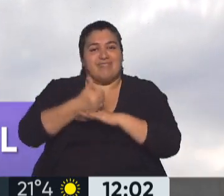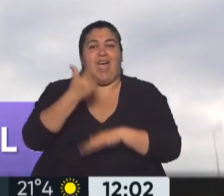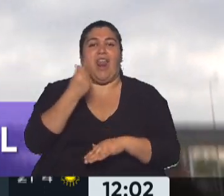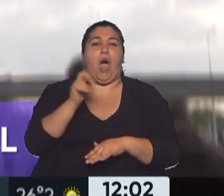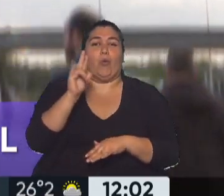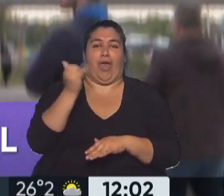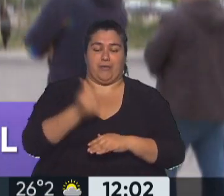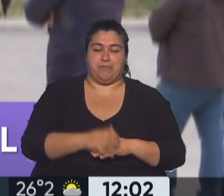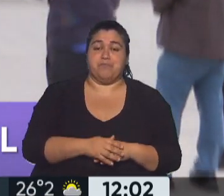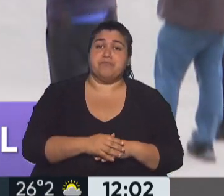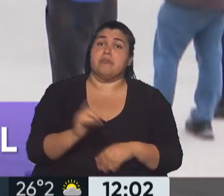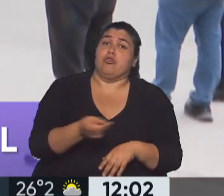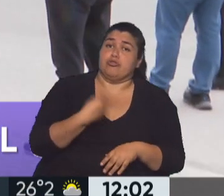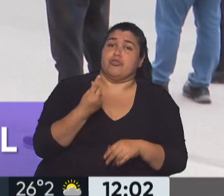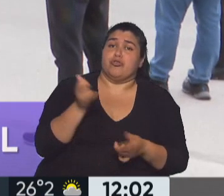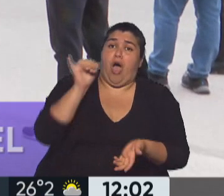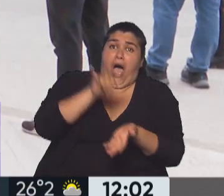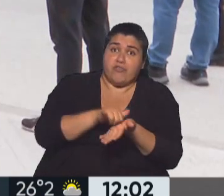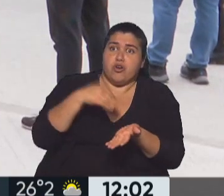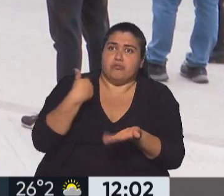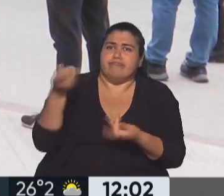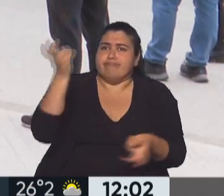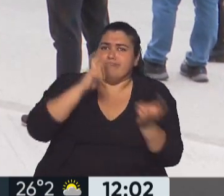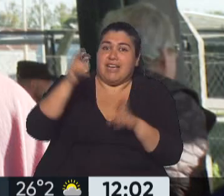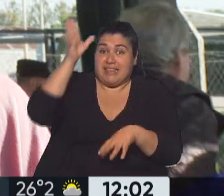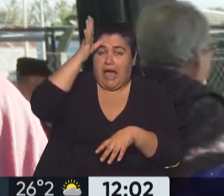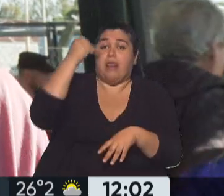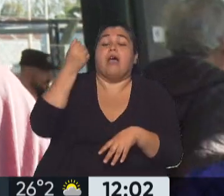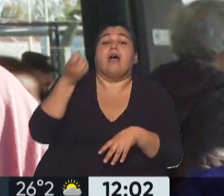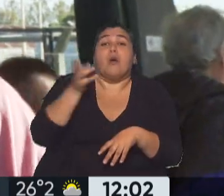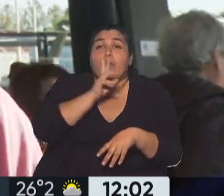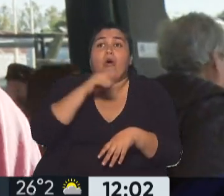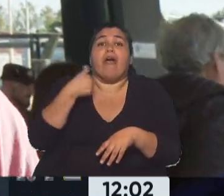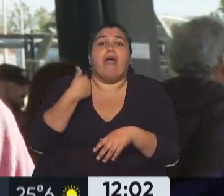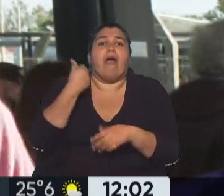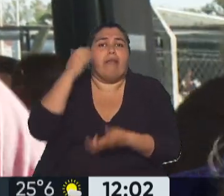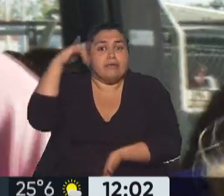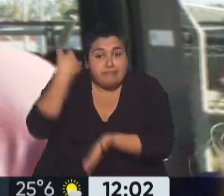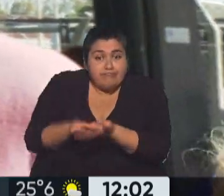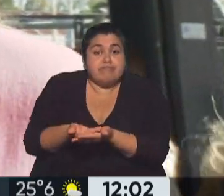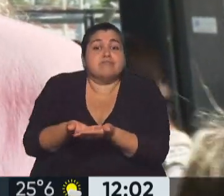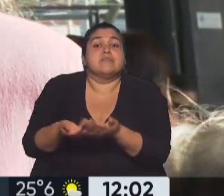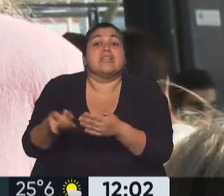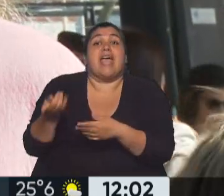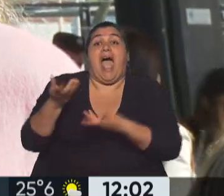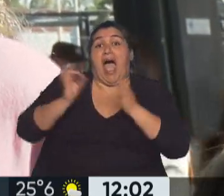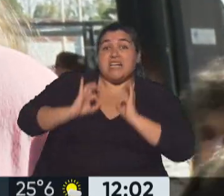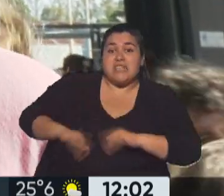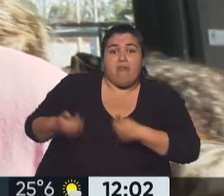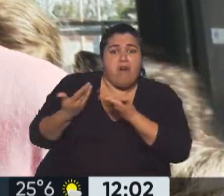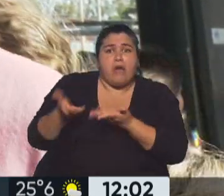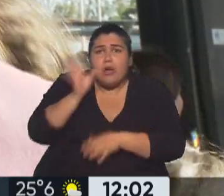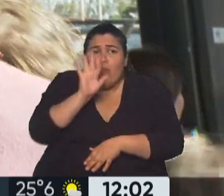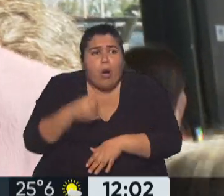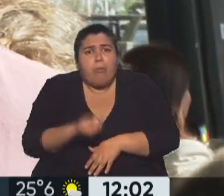Cuando subimos en Italia al avión, una mujer se descompensó, pidió un doctor y la azafata que estaba al lado me decía, pero nunca